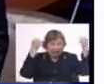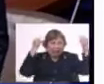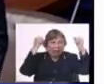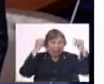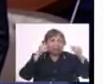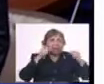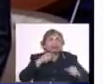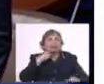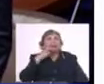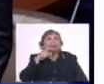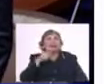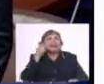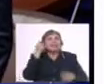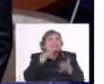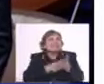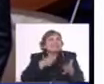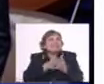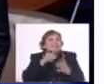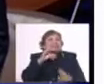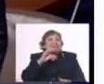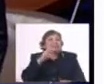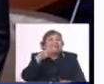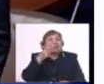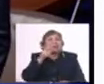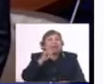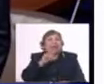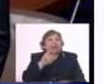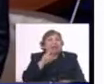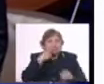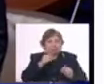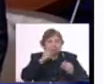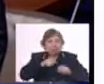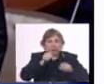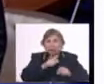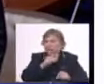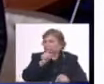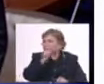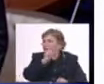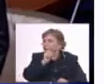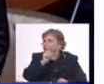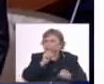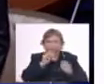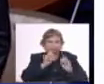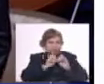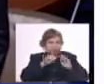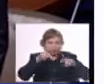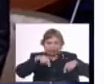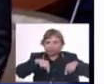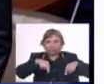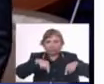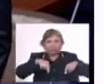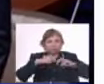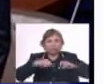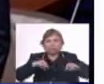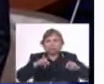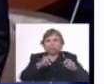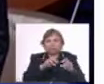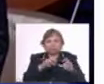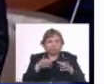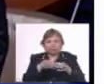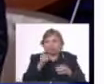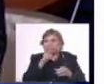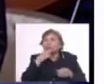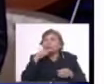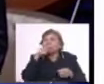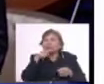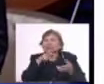haciendo chantaje. Y ese chantaje político no se debe reflejar tampoco en el Parlamento Nacional. Y eso